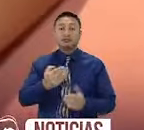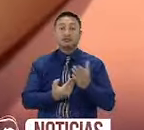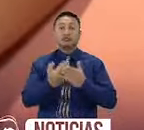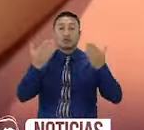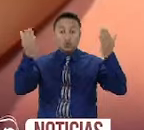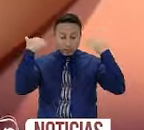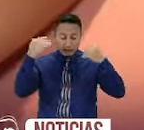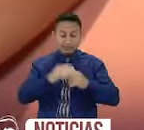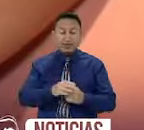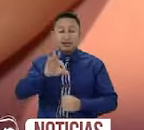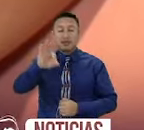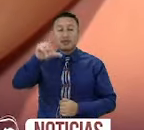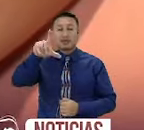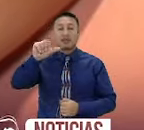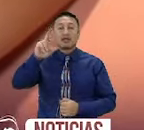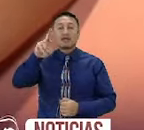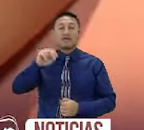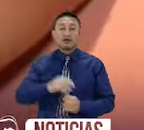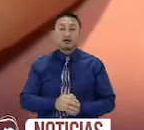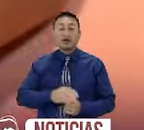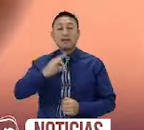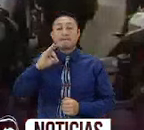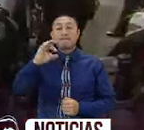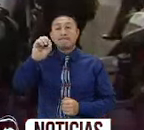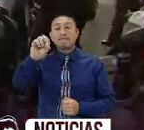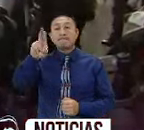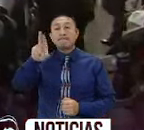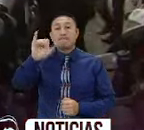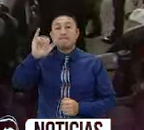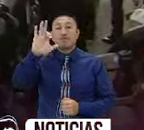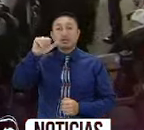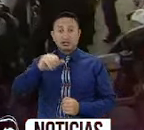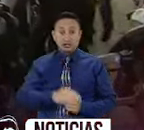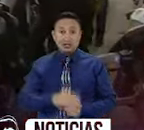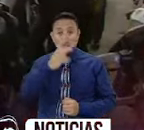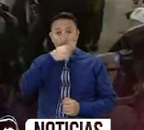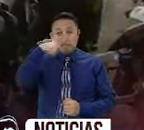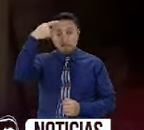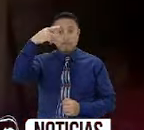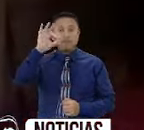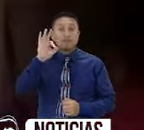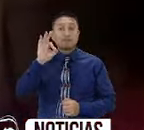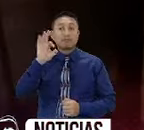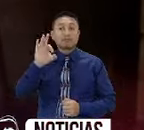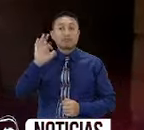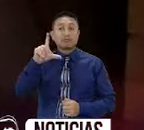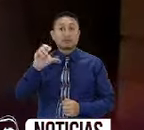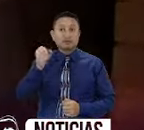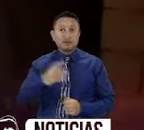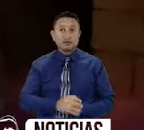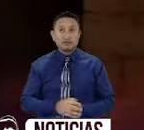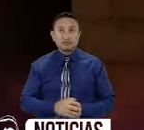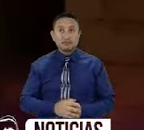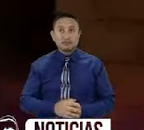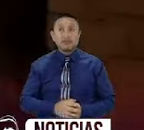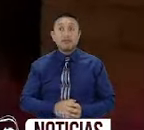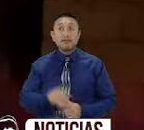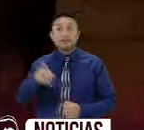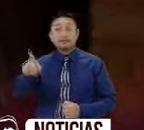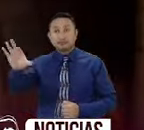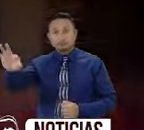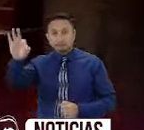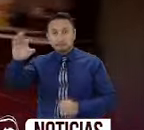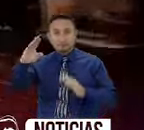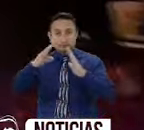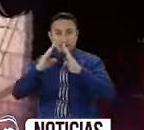Bastión, Fortín y Paraíso de la Flor. También detectaron un centro de monitoreo para seguir cada